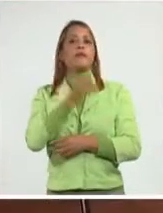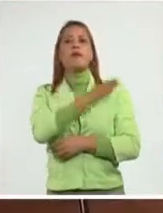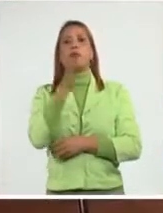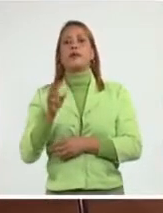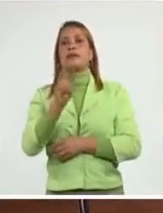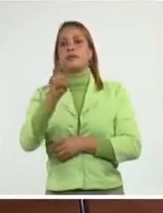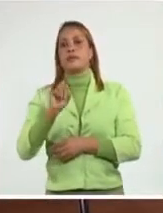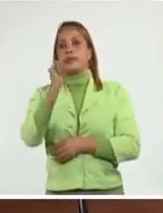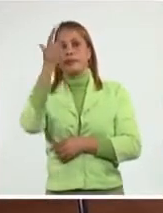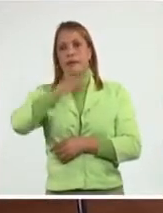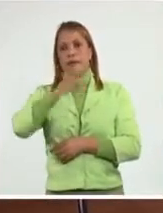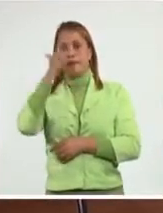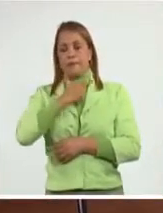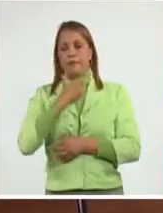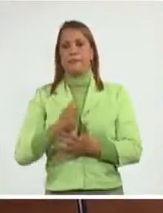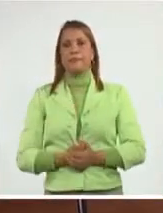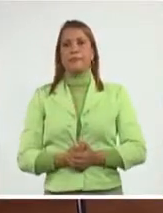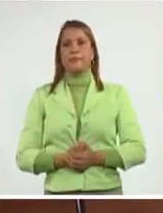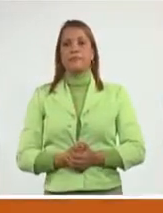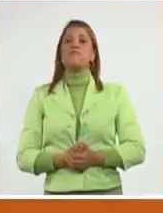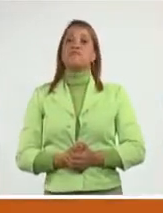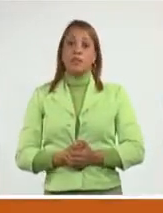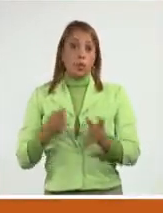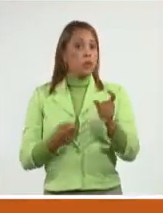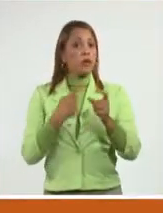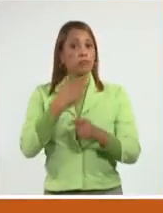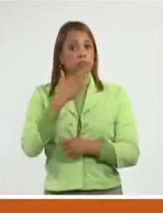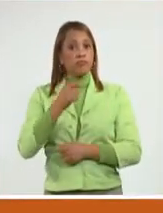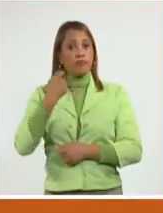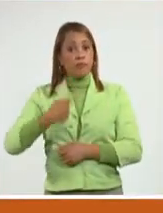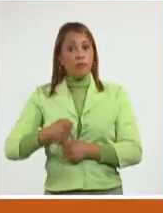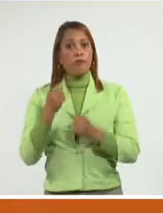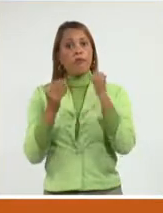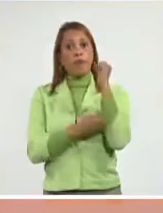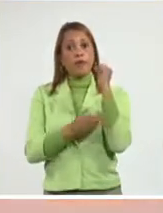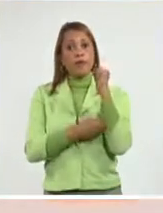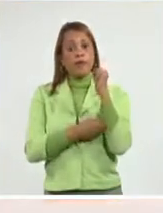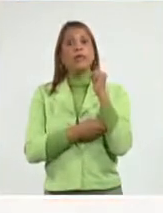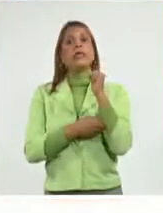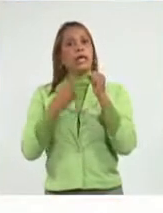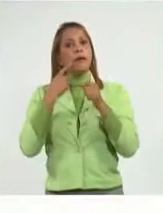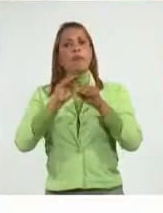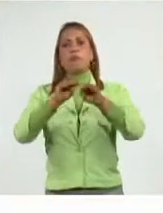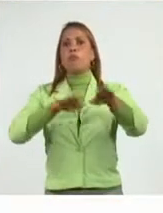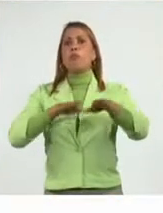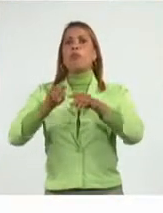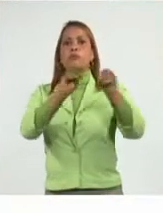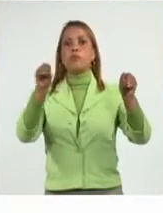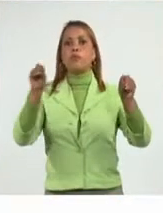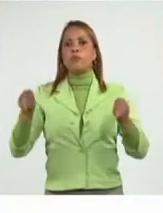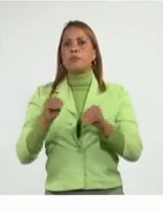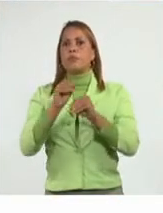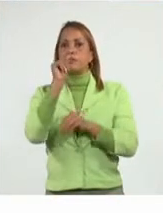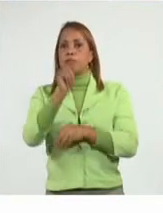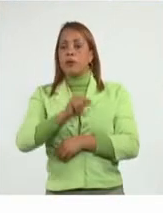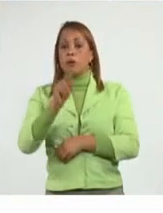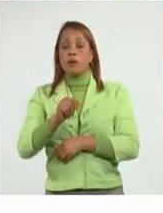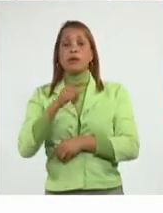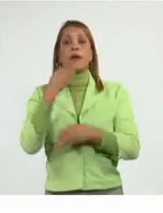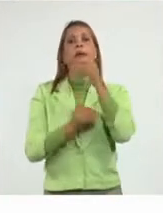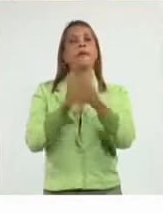abril. Tenemos tremendo reto los artemiseños. Procesos anteriores hemos hecho una buena movilización en torno al